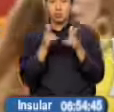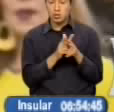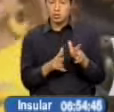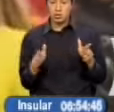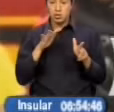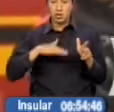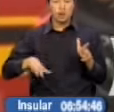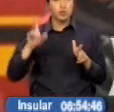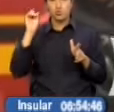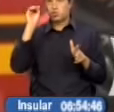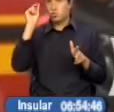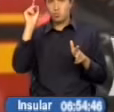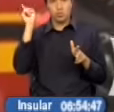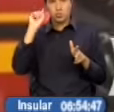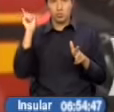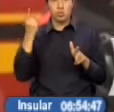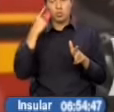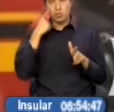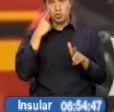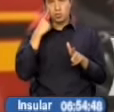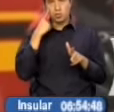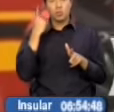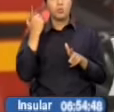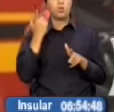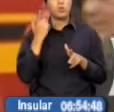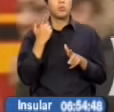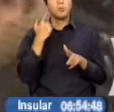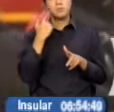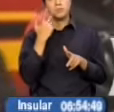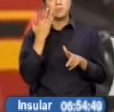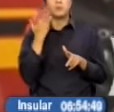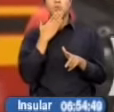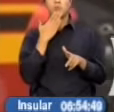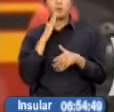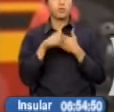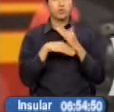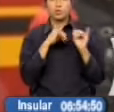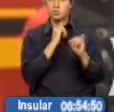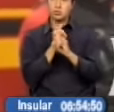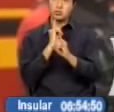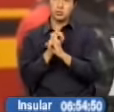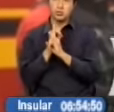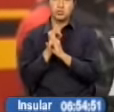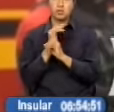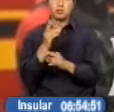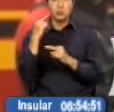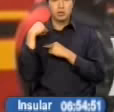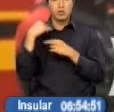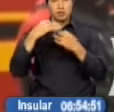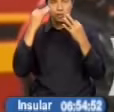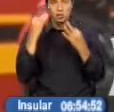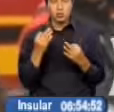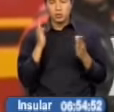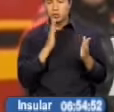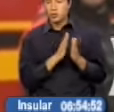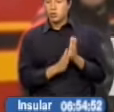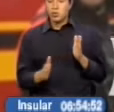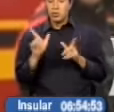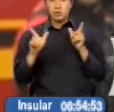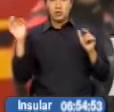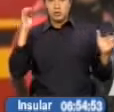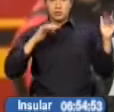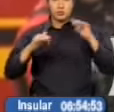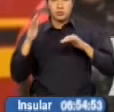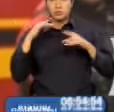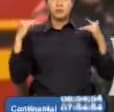los vehículos y los árboles que tienen salvoconducto y estamos todas las instituciones de nuestras competencias pues listos para que la ciudanía